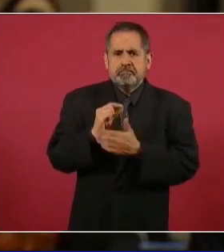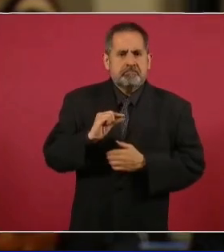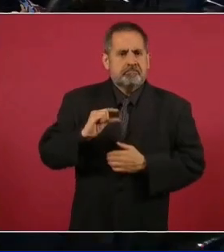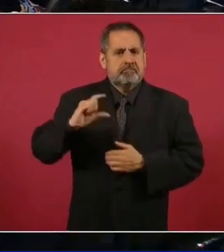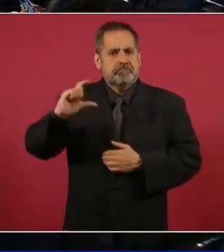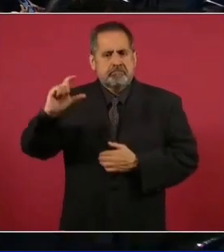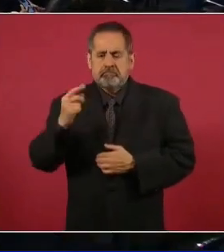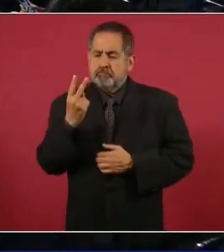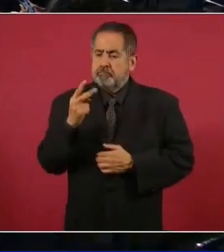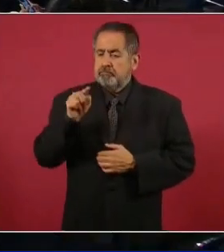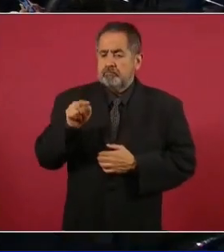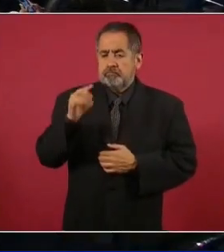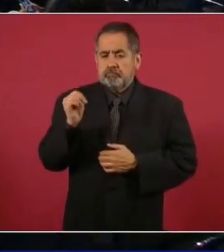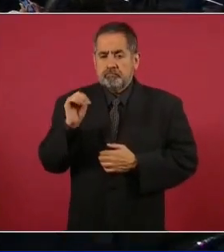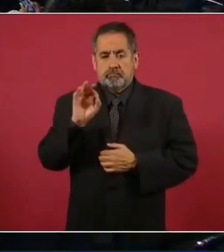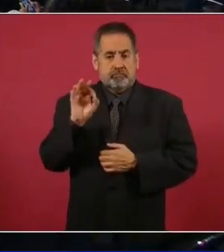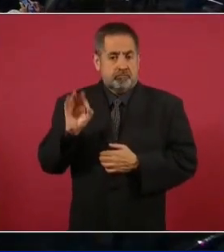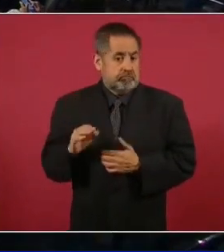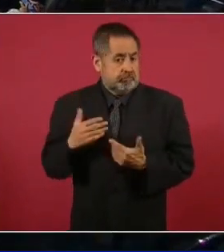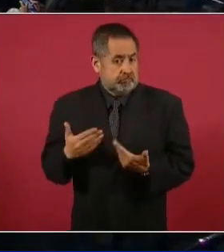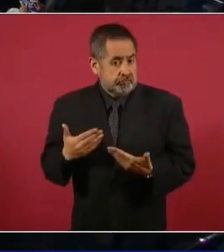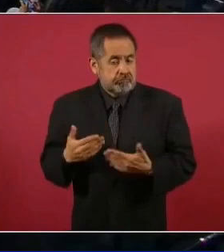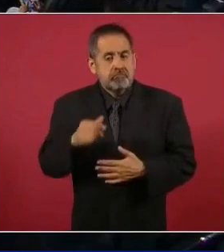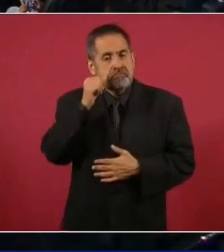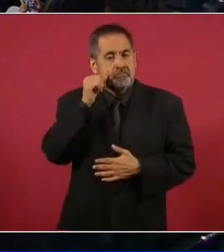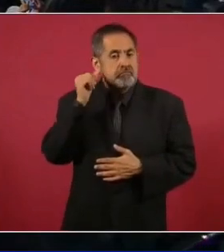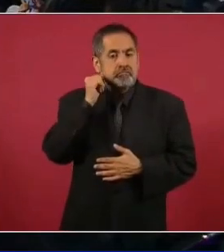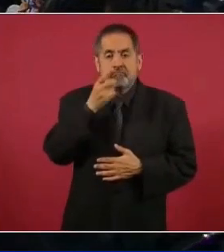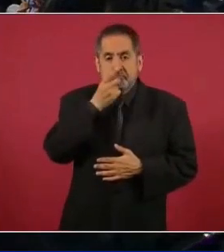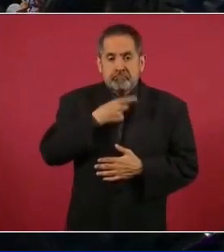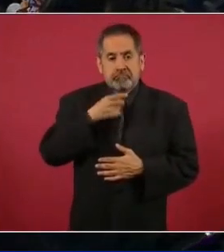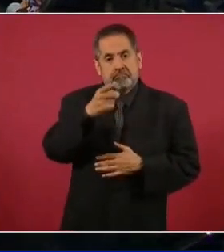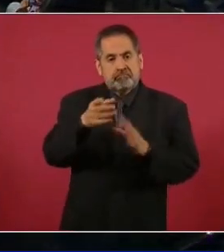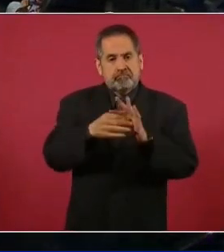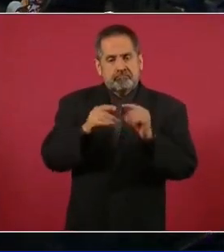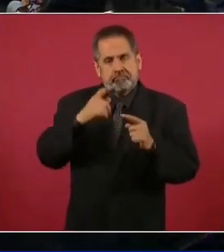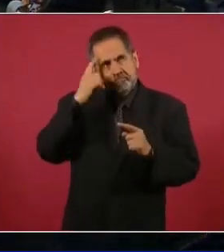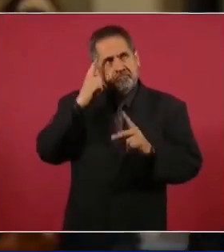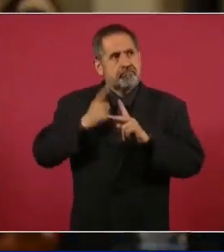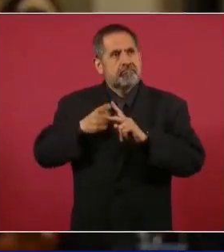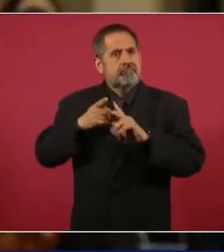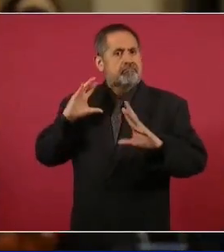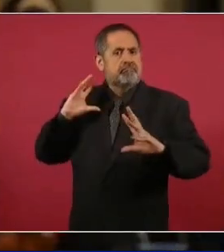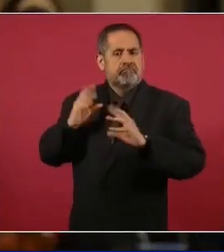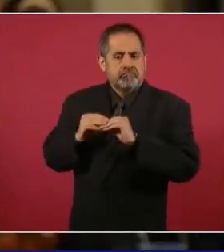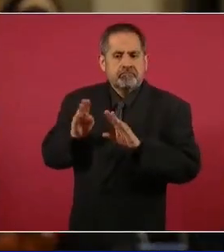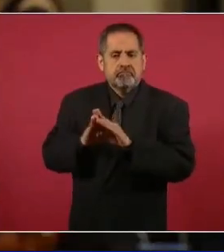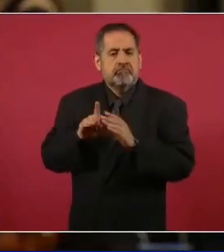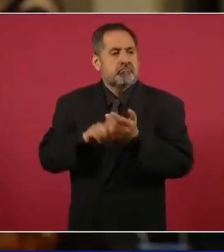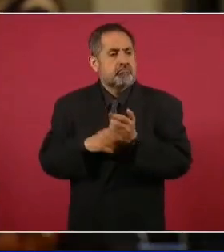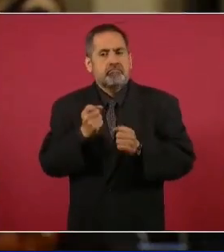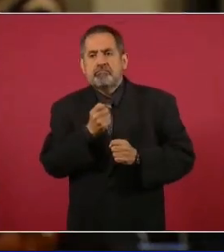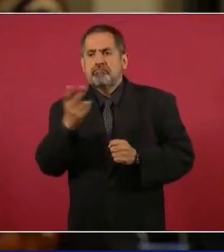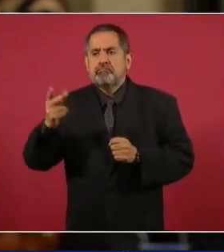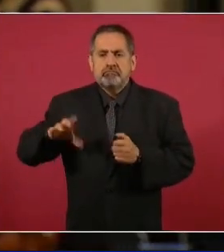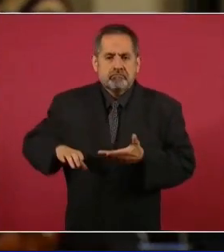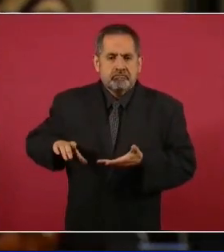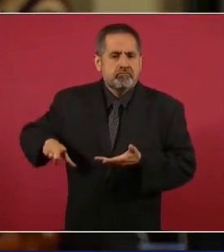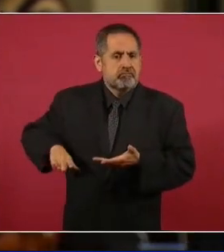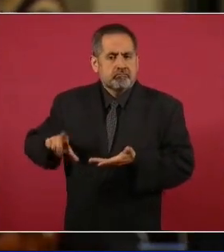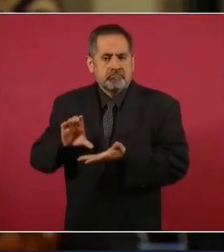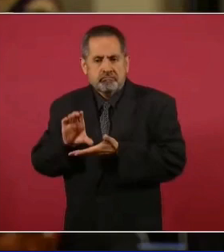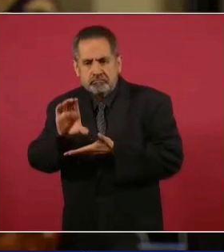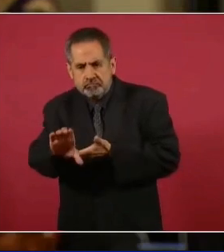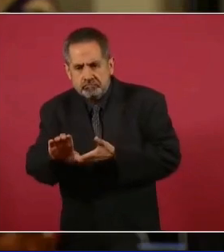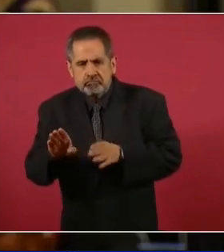niveles del 2.9%. De hecho, usted ayer hacía un amplio recuento de las inversiones de recursos públicos y proyectos que